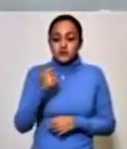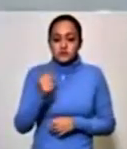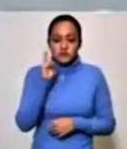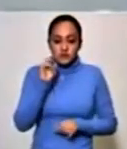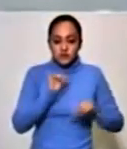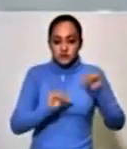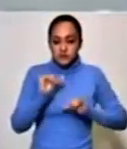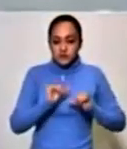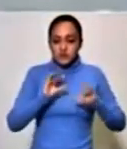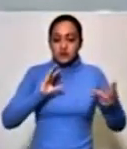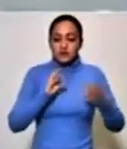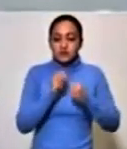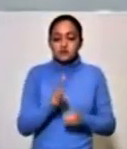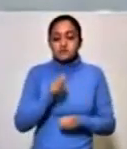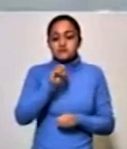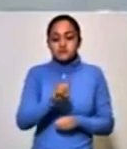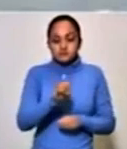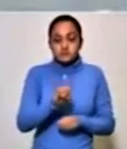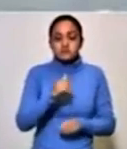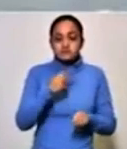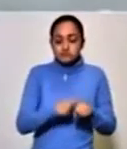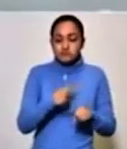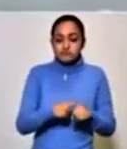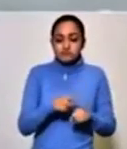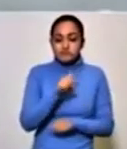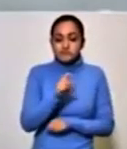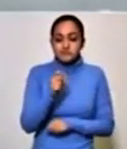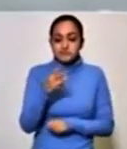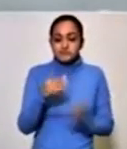209,536 muestras procesadas, con un acumulado de casos positivos de